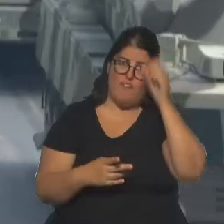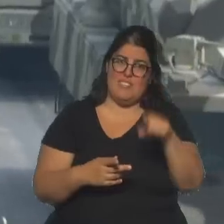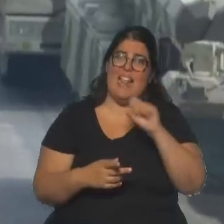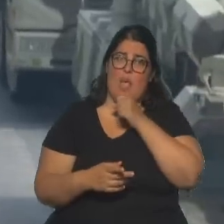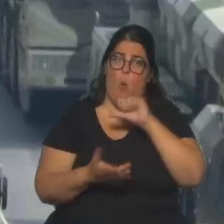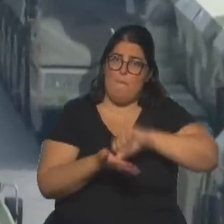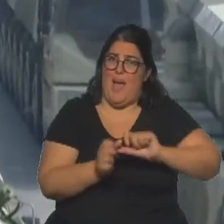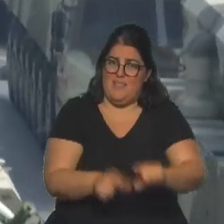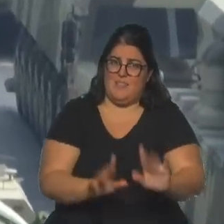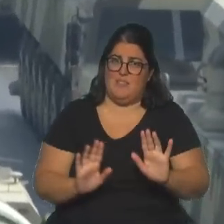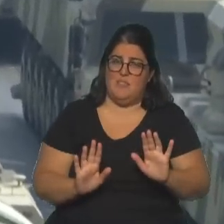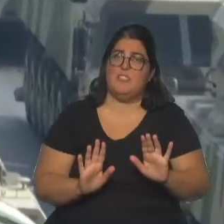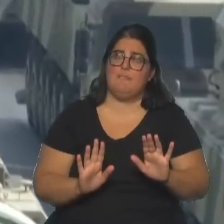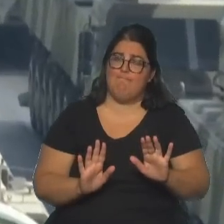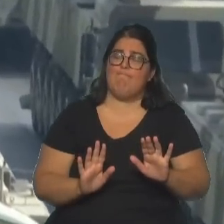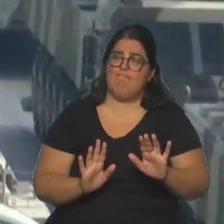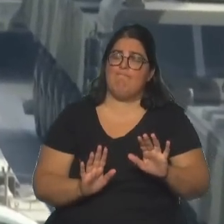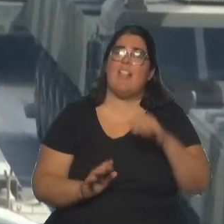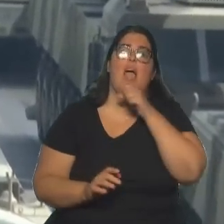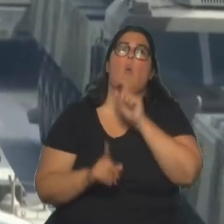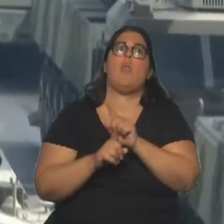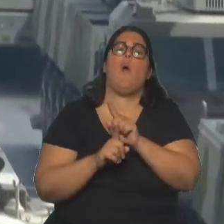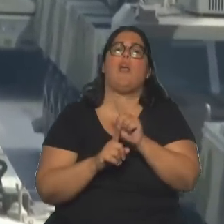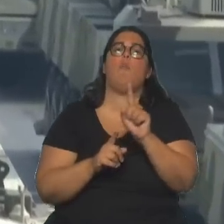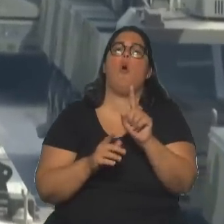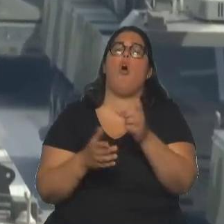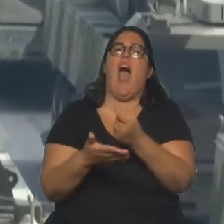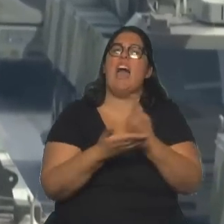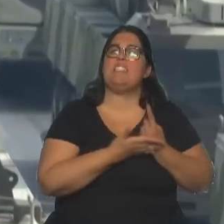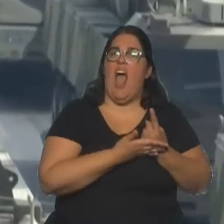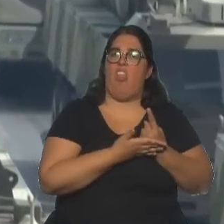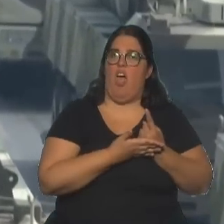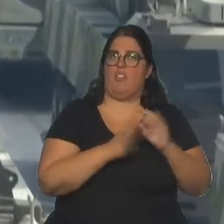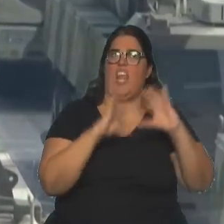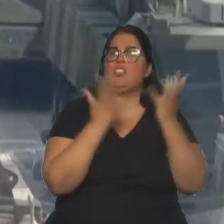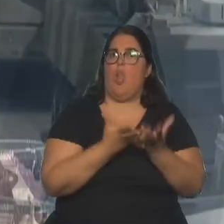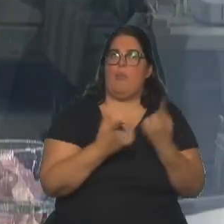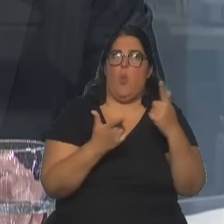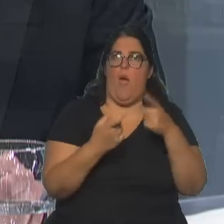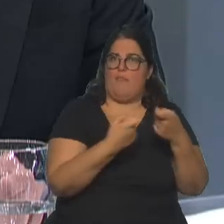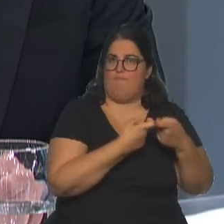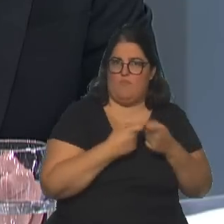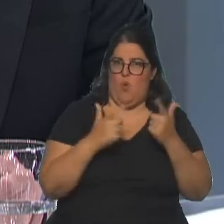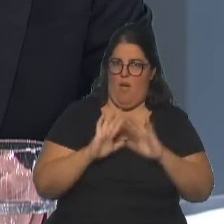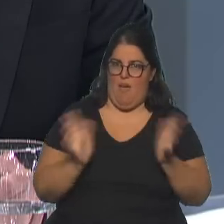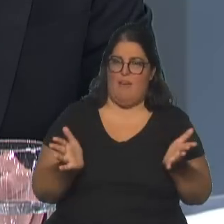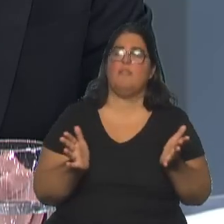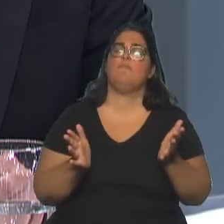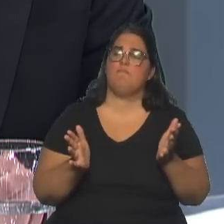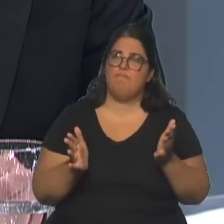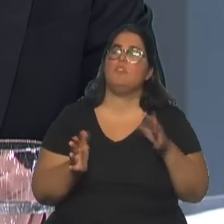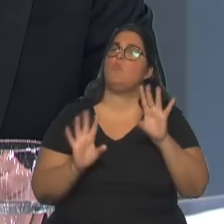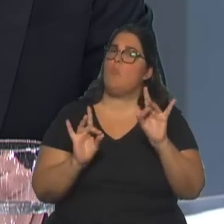Taiwán. Entonces, digamos, Taiwán está aislada internacionalmente y por ese motivo entonces es mucho